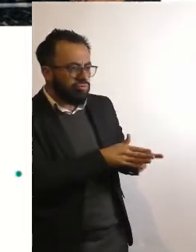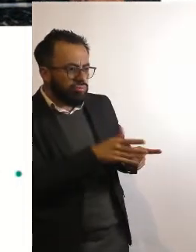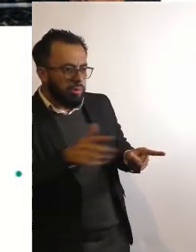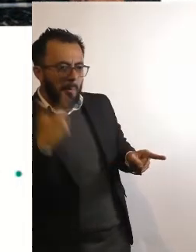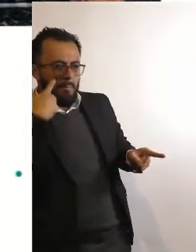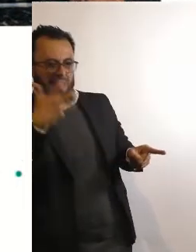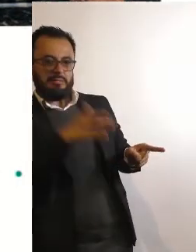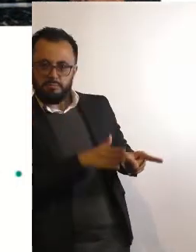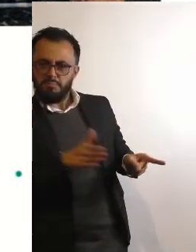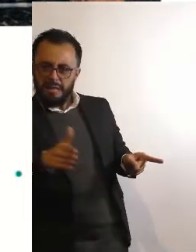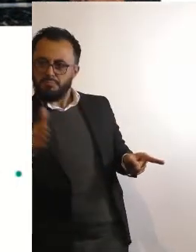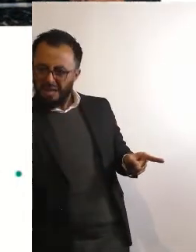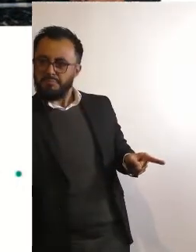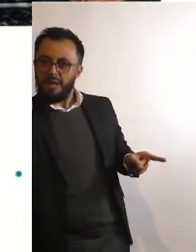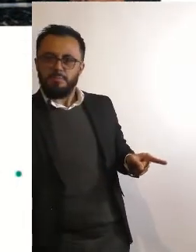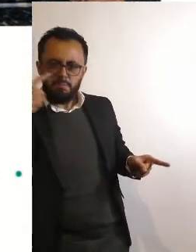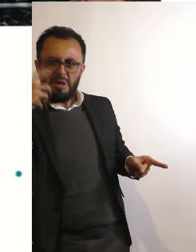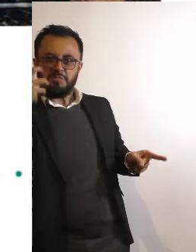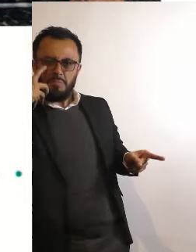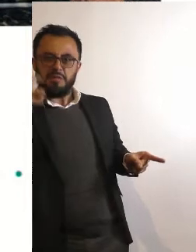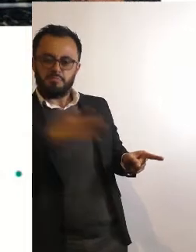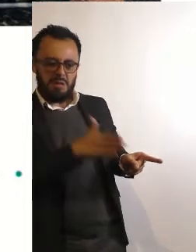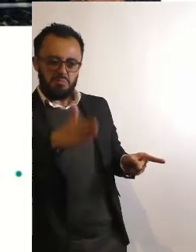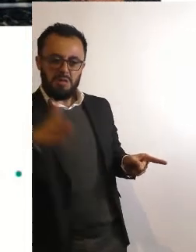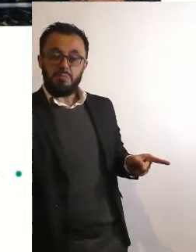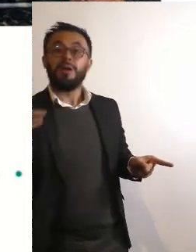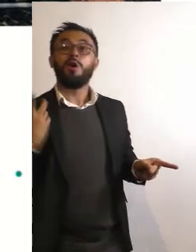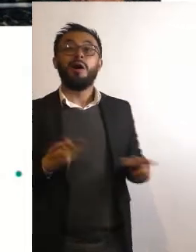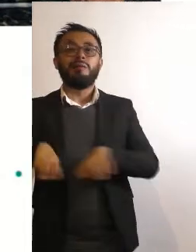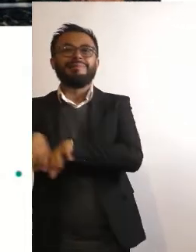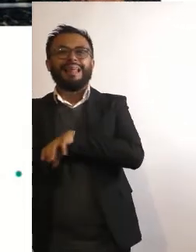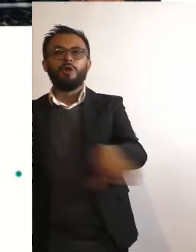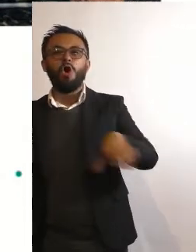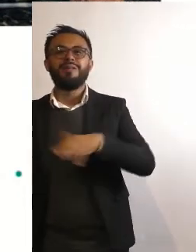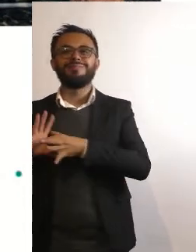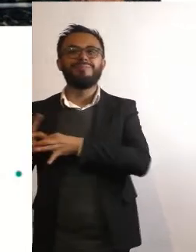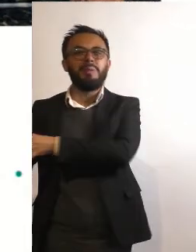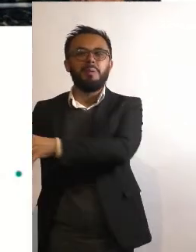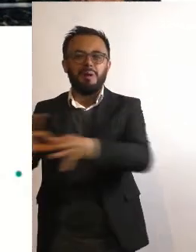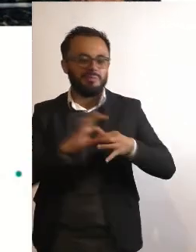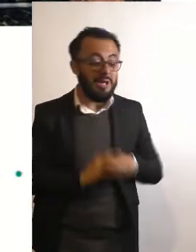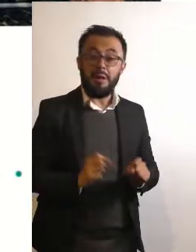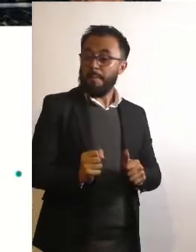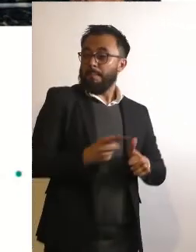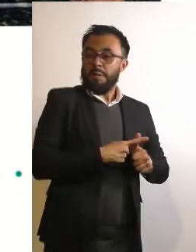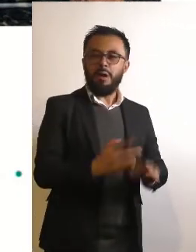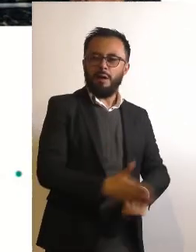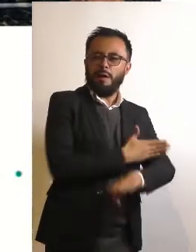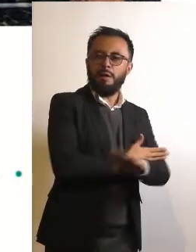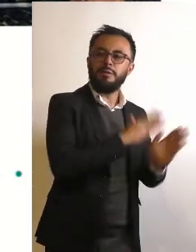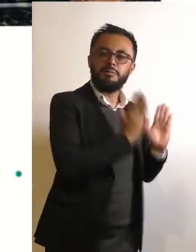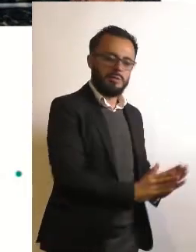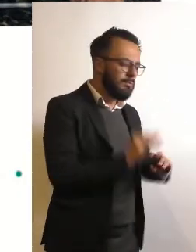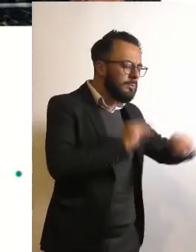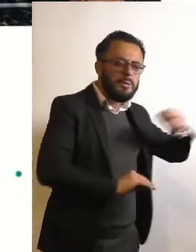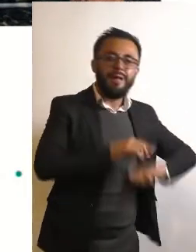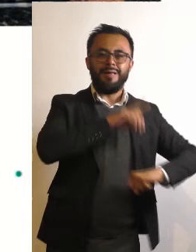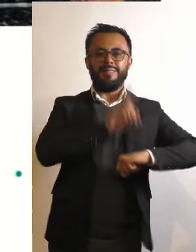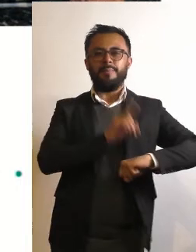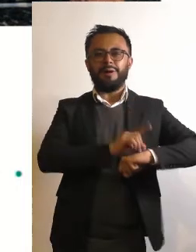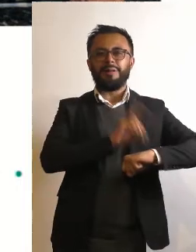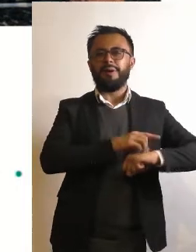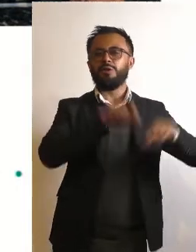en articulación con los diferentes sectores, en donde se estructuró inicialmente el Departamento de Prospectiva e Innovación en